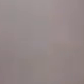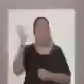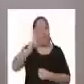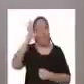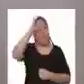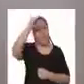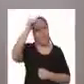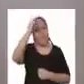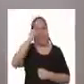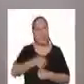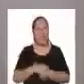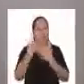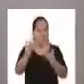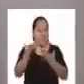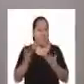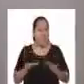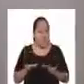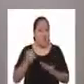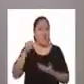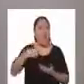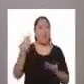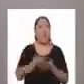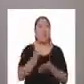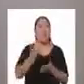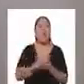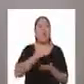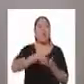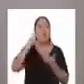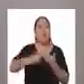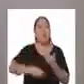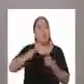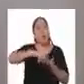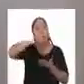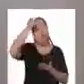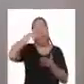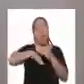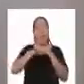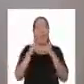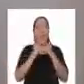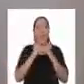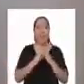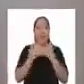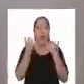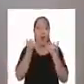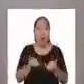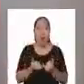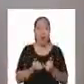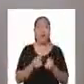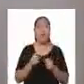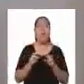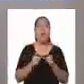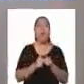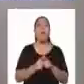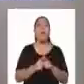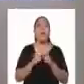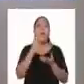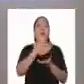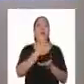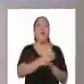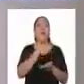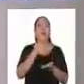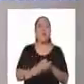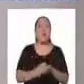Hola chicas y chicos, bienvenidas y bienvenidos a un nuevo programa de Aprendo en Casa. Hoy revisaremos el área de comunicación para segundo de